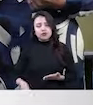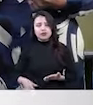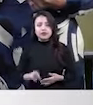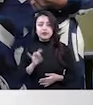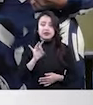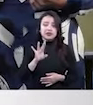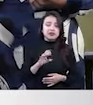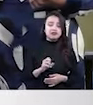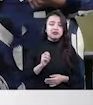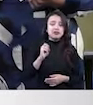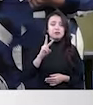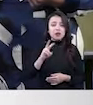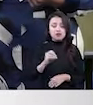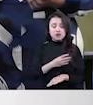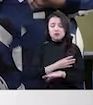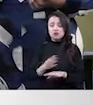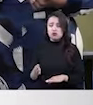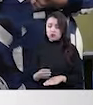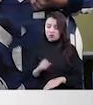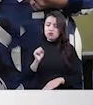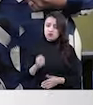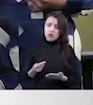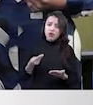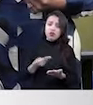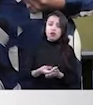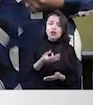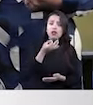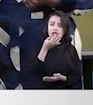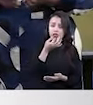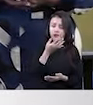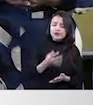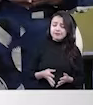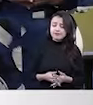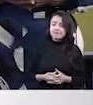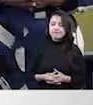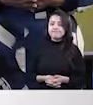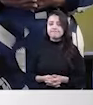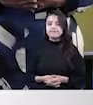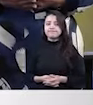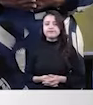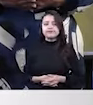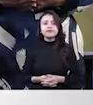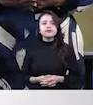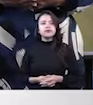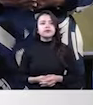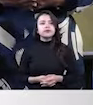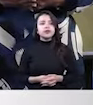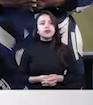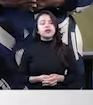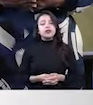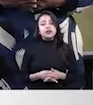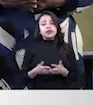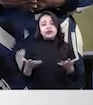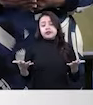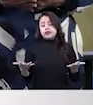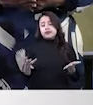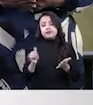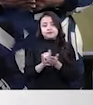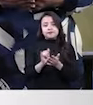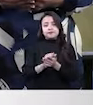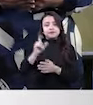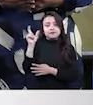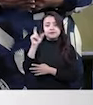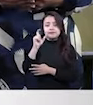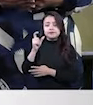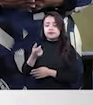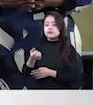15, 20 millones puede llegar a costar un medicamento para una enfermedad huérfana. No. Y también, por falta de la dosis del